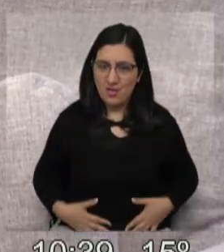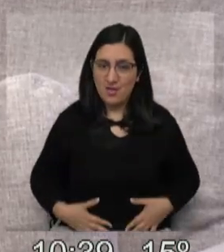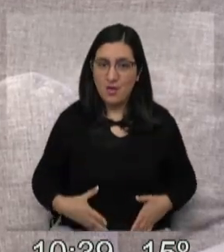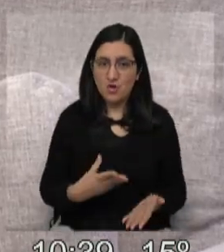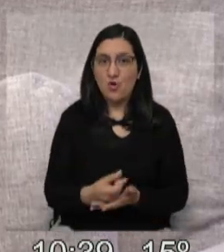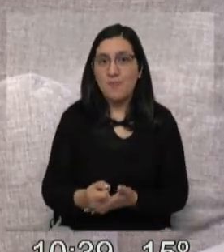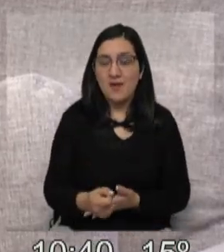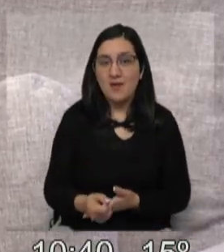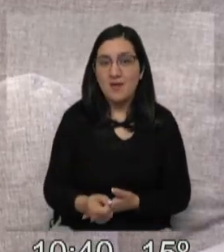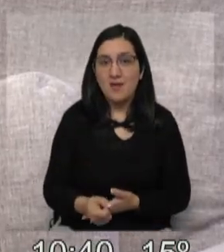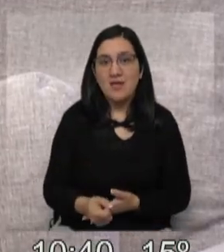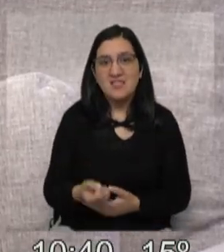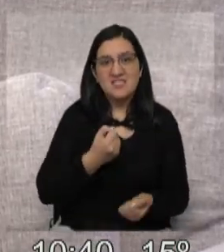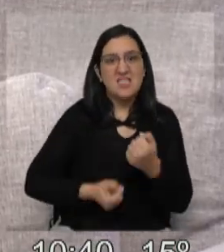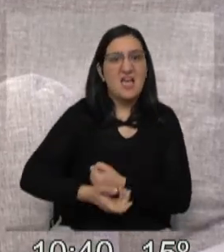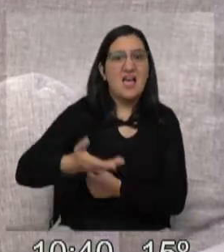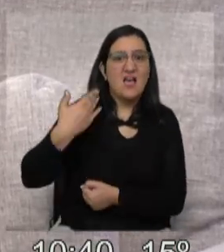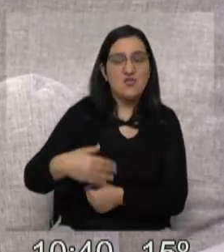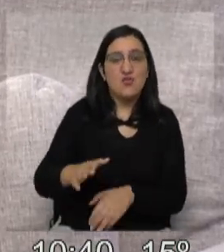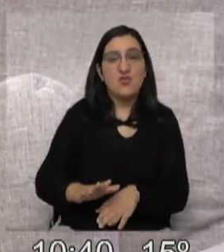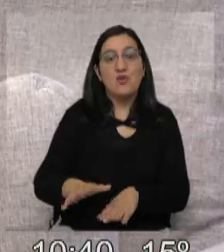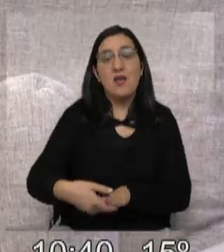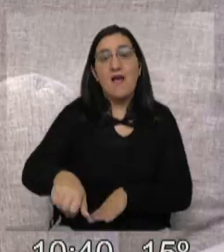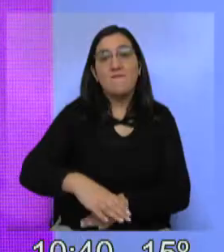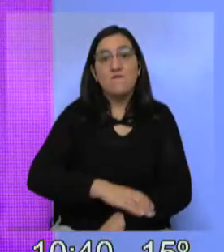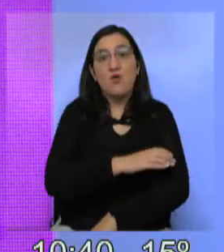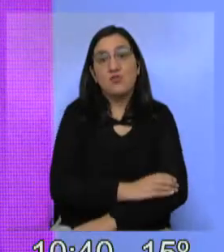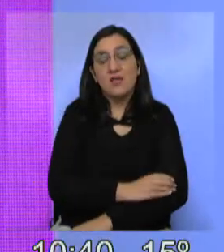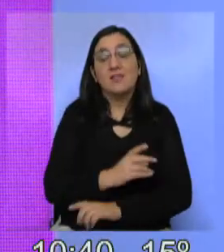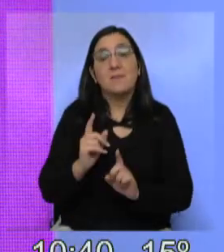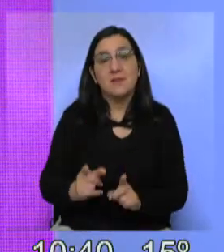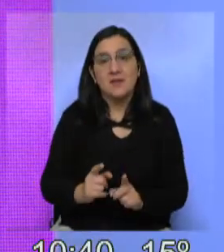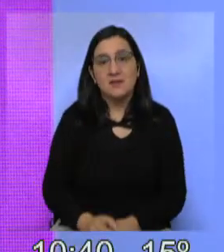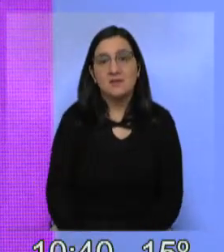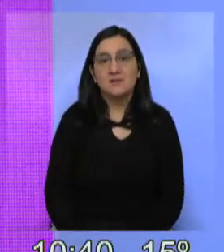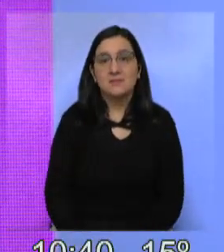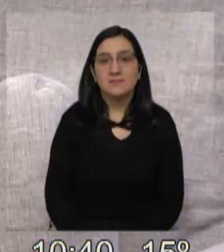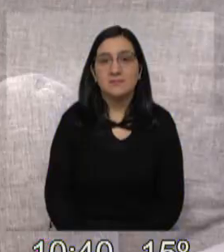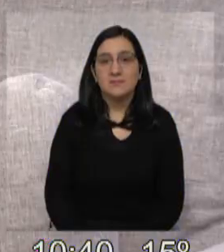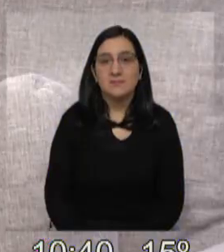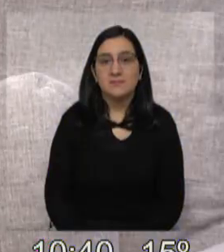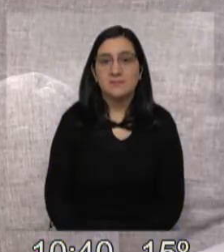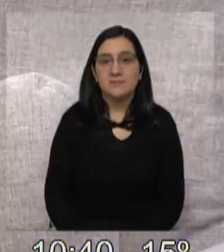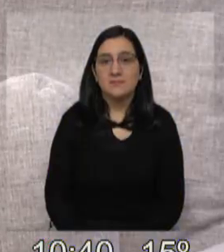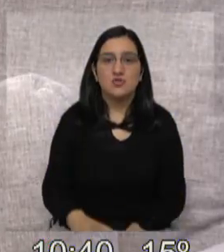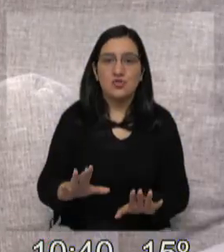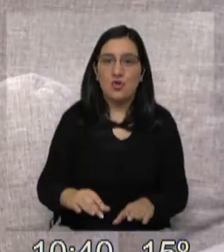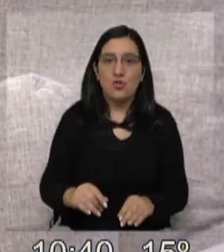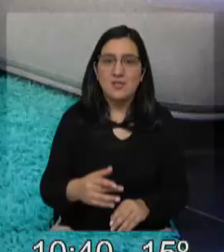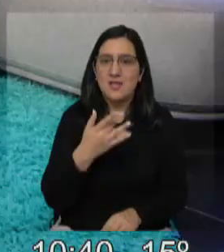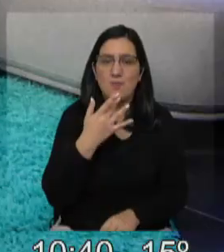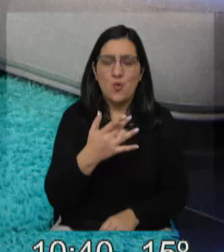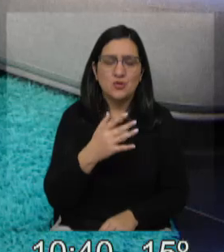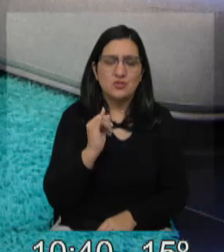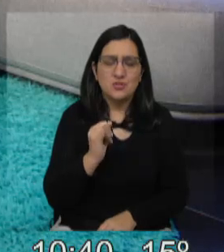con intención de hace muchos años, las Opa. Botas también. O sea, hubiese apostado que toda tu ropa está de estreno. No. Me encanta. Impecable. Hermosa, cero.